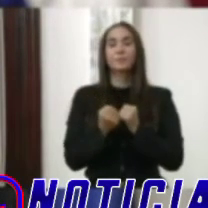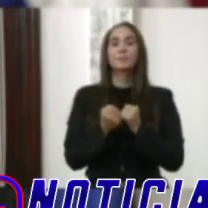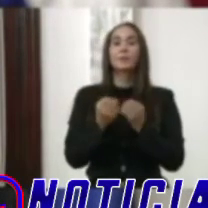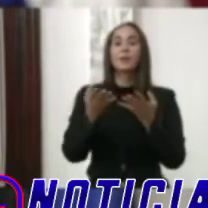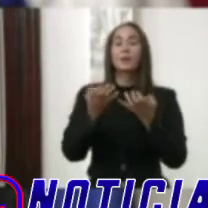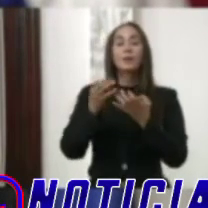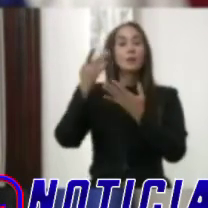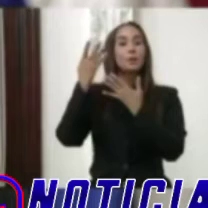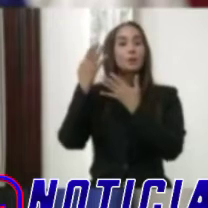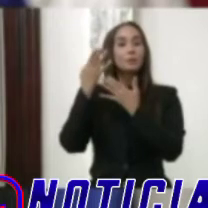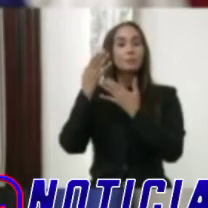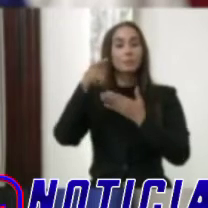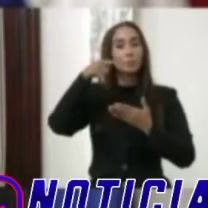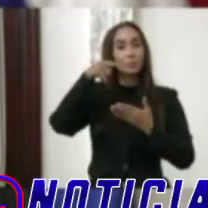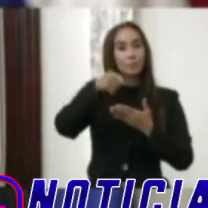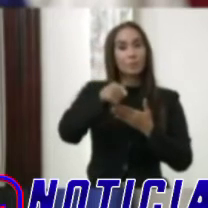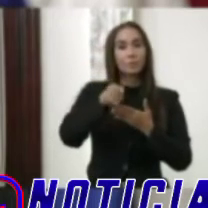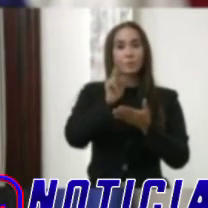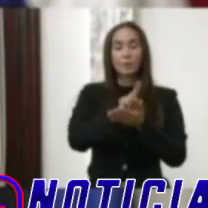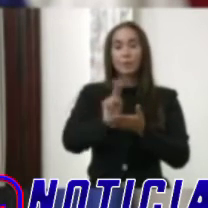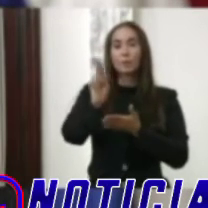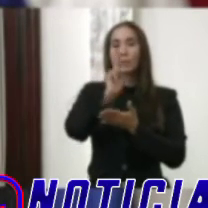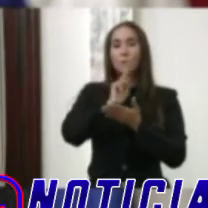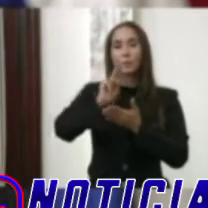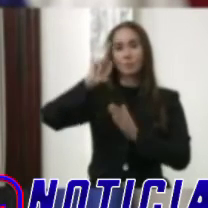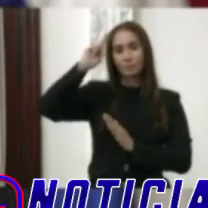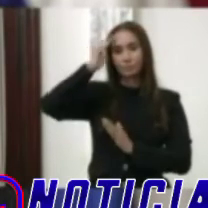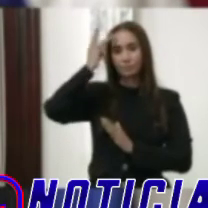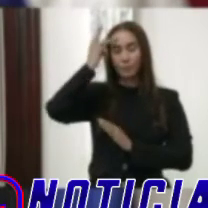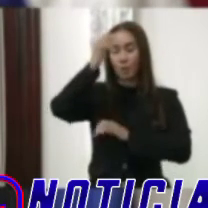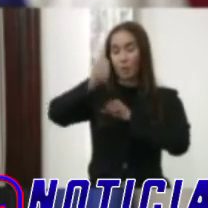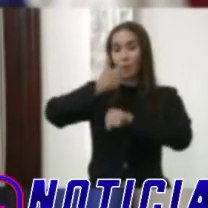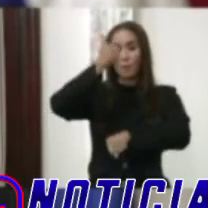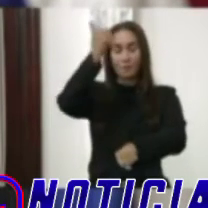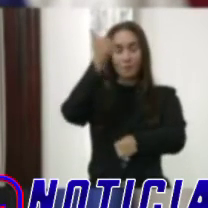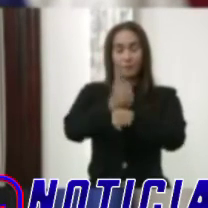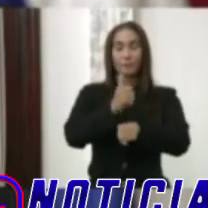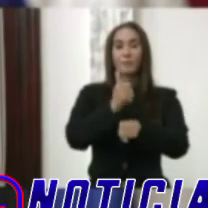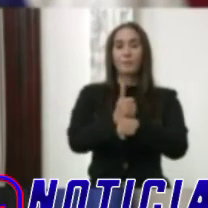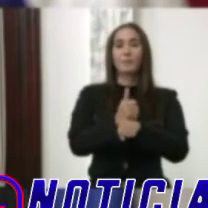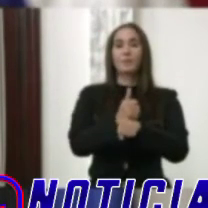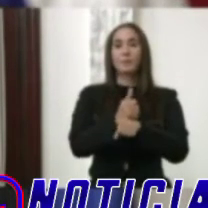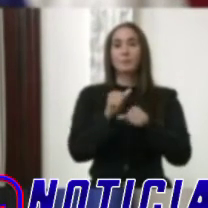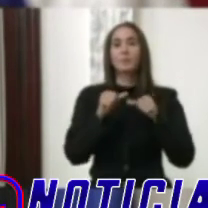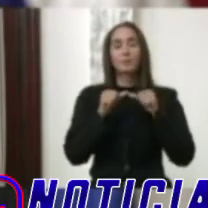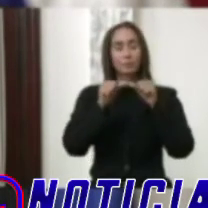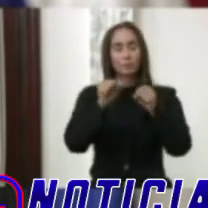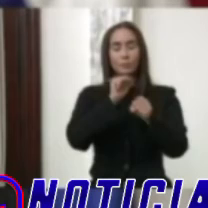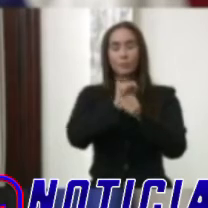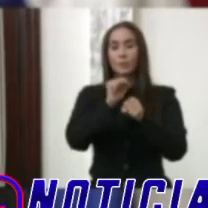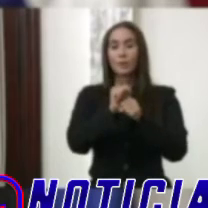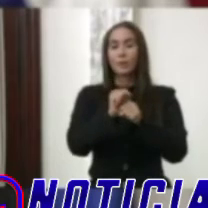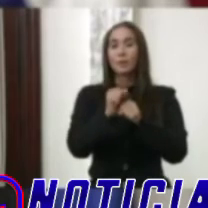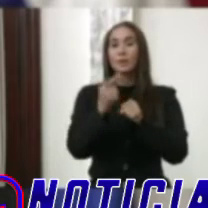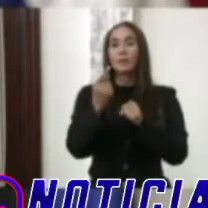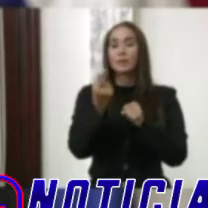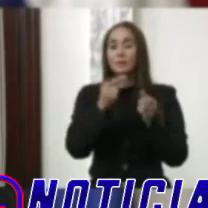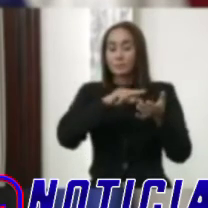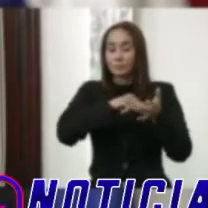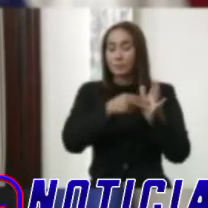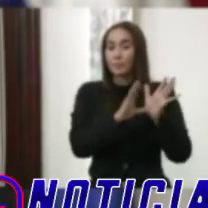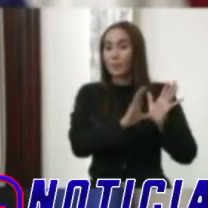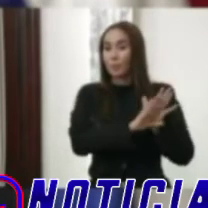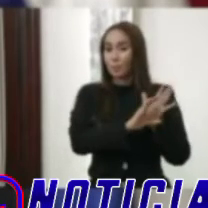lo traduzca en una política firme e invariable de su gobierno como valioso ejemplo de respeto a la